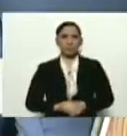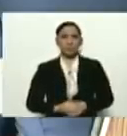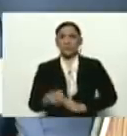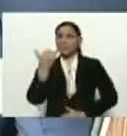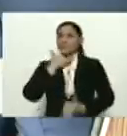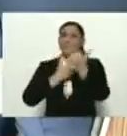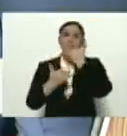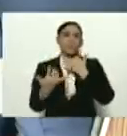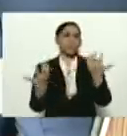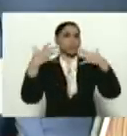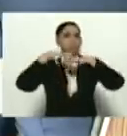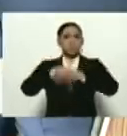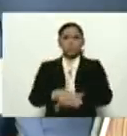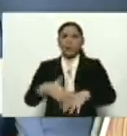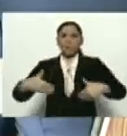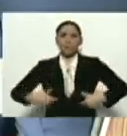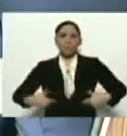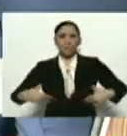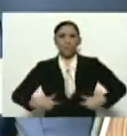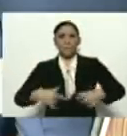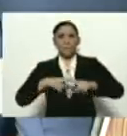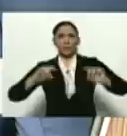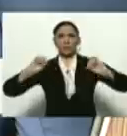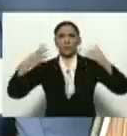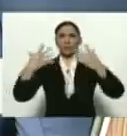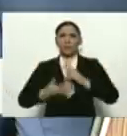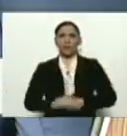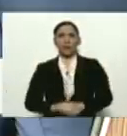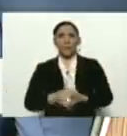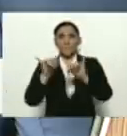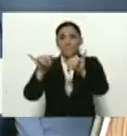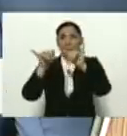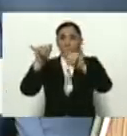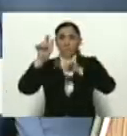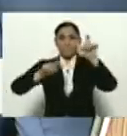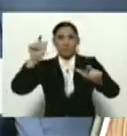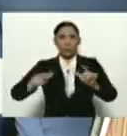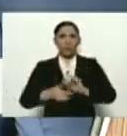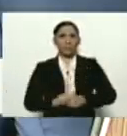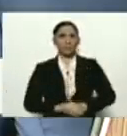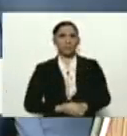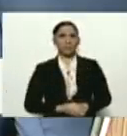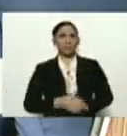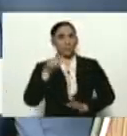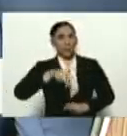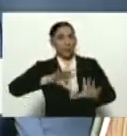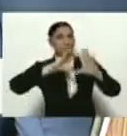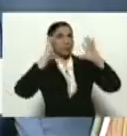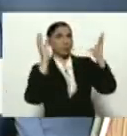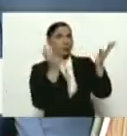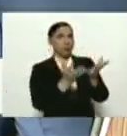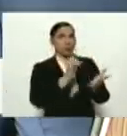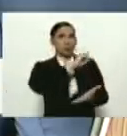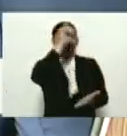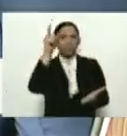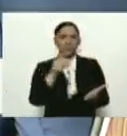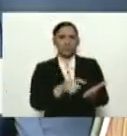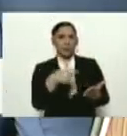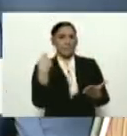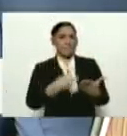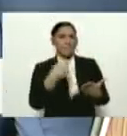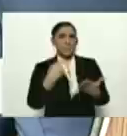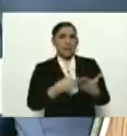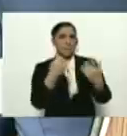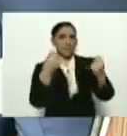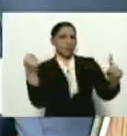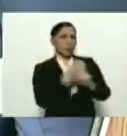en la articulación de esfuerzos para salvar a sus propios ciudadanos. Hoy el mundo entero paga el precio de los